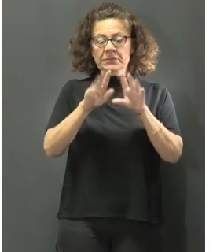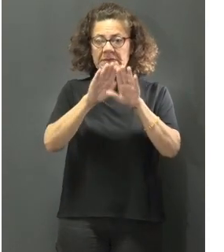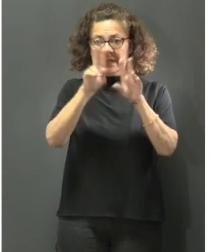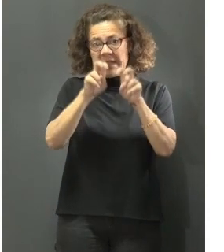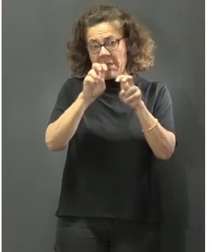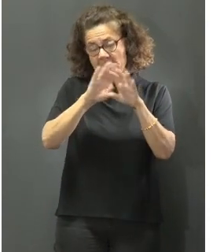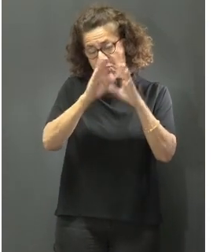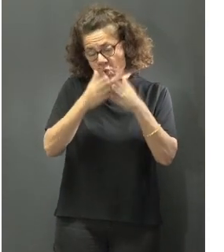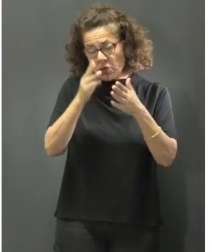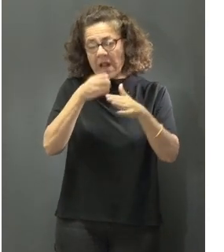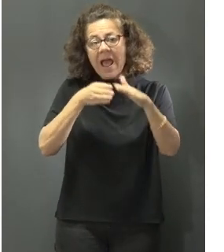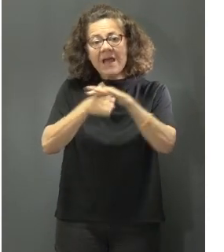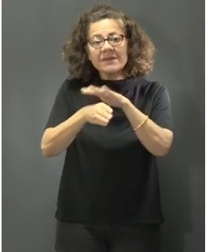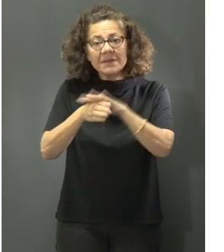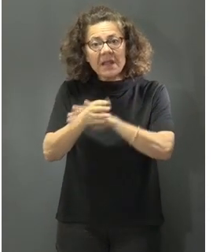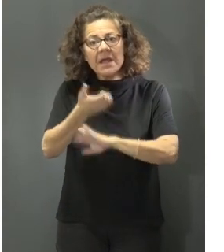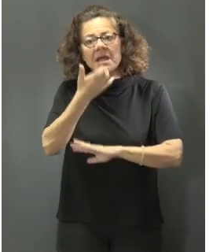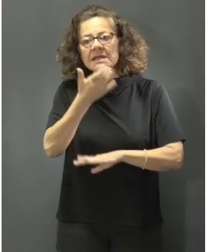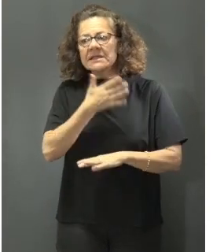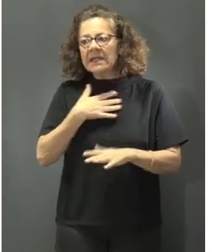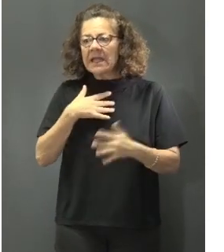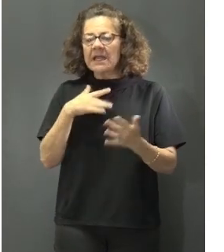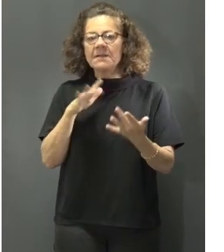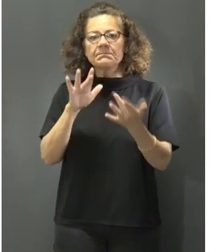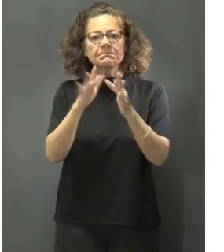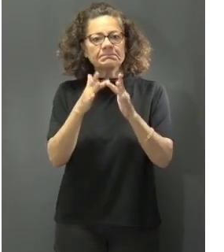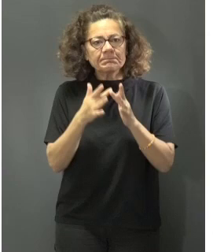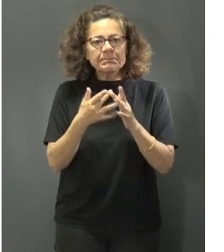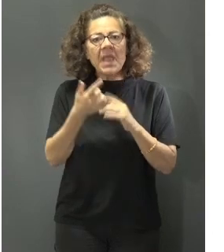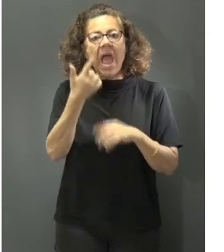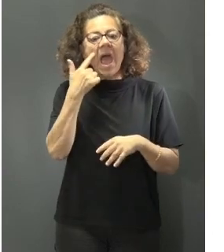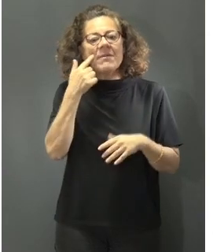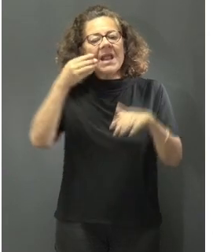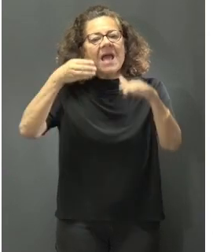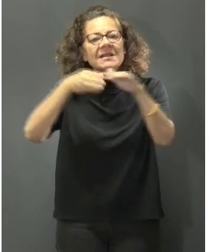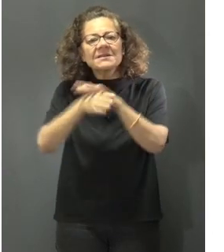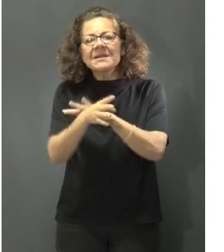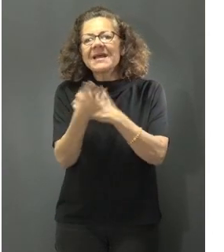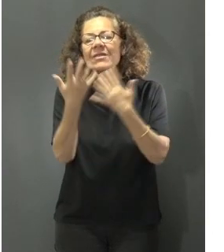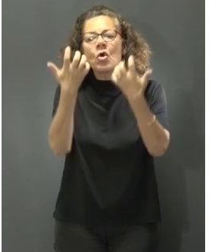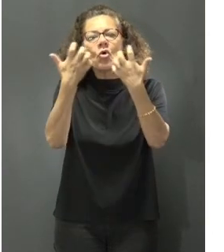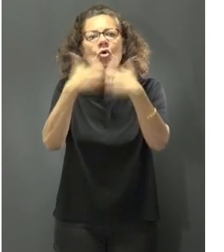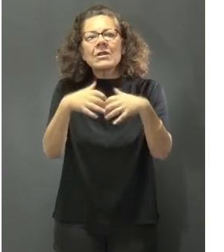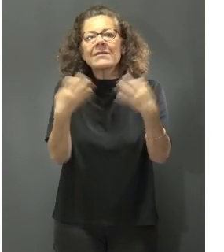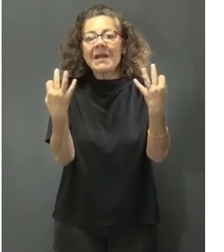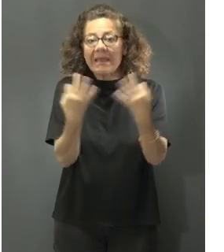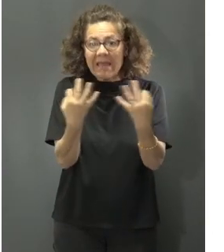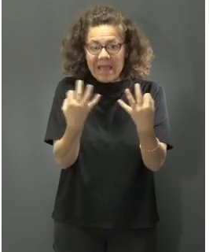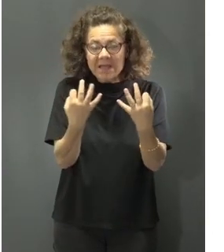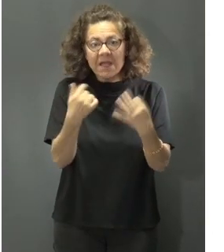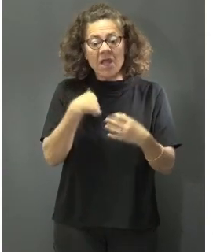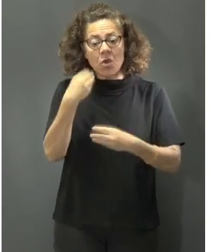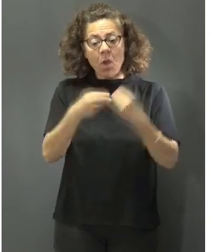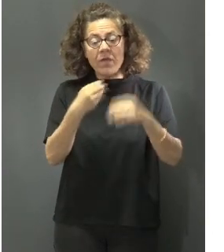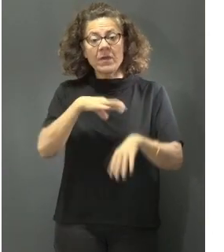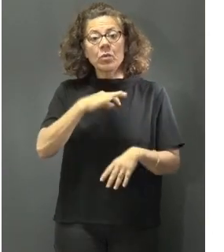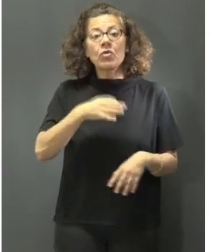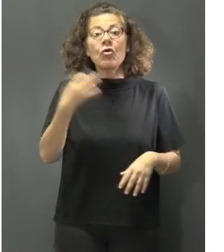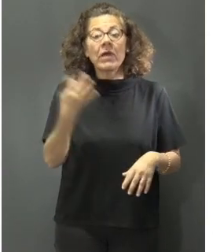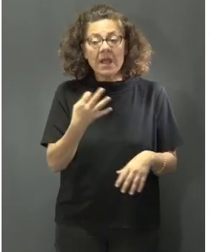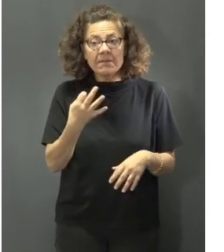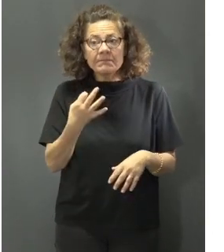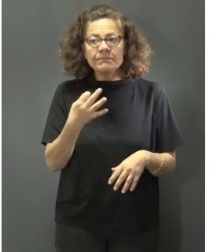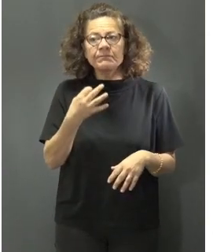accesibilidad, si quisiera tener un acercamiento a qué es esto de la accesibilidad cognitiva y qué puedo hacer yo, pues